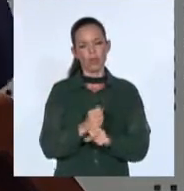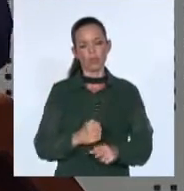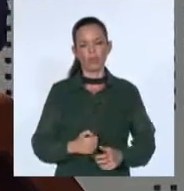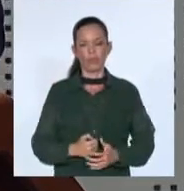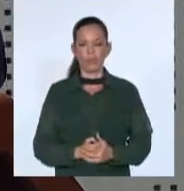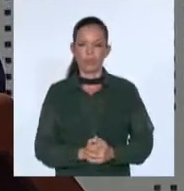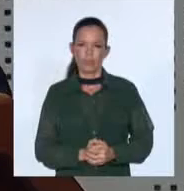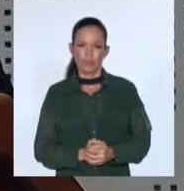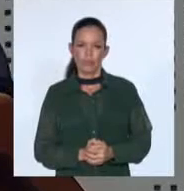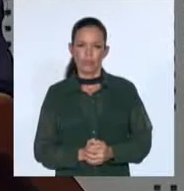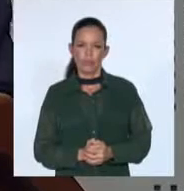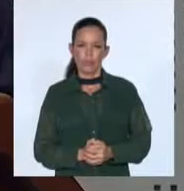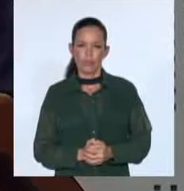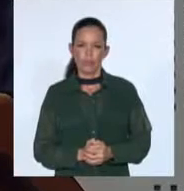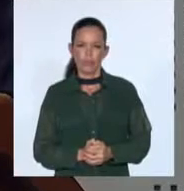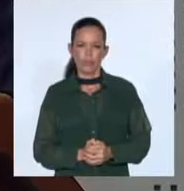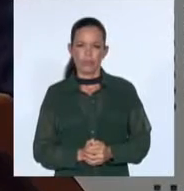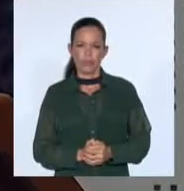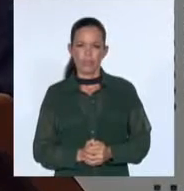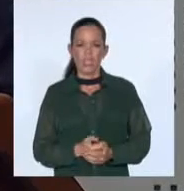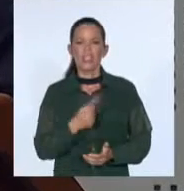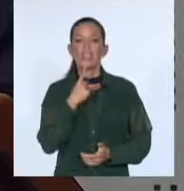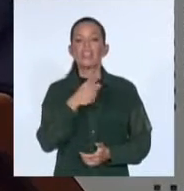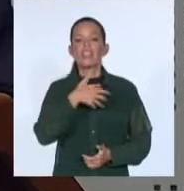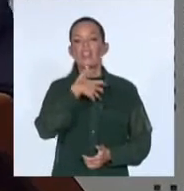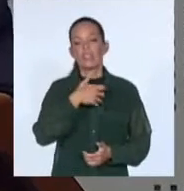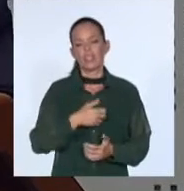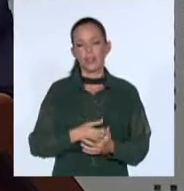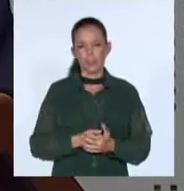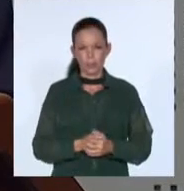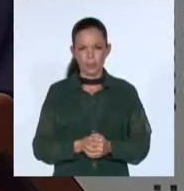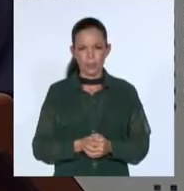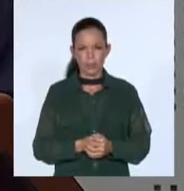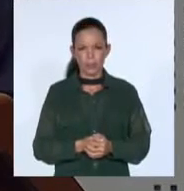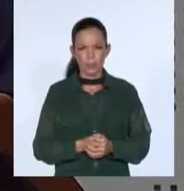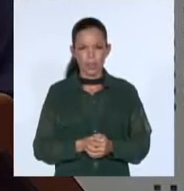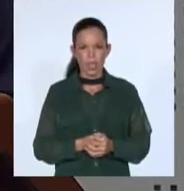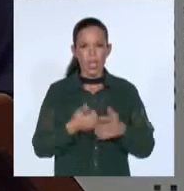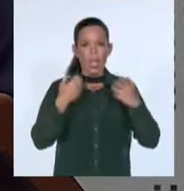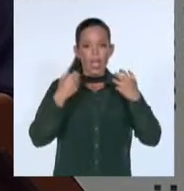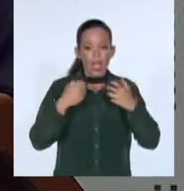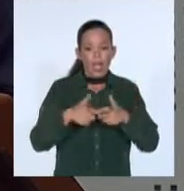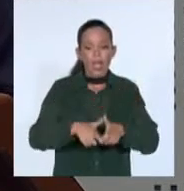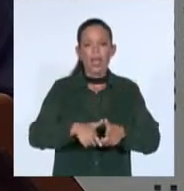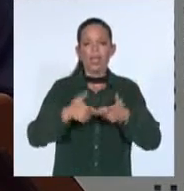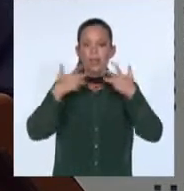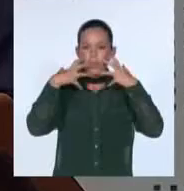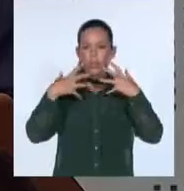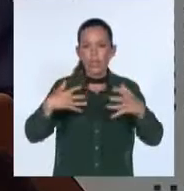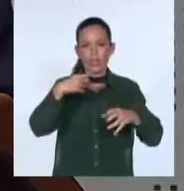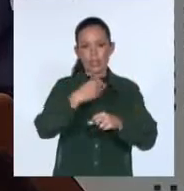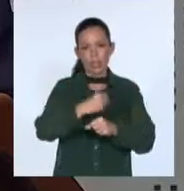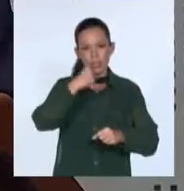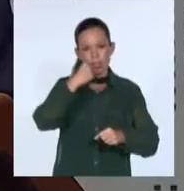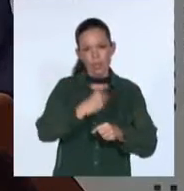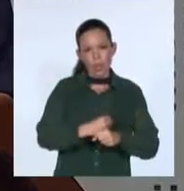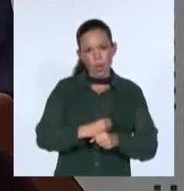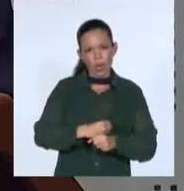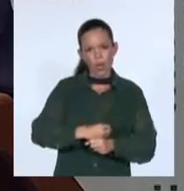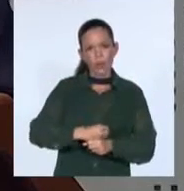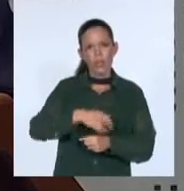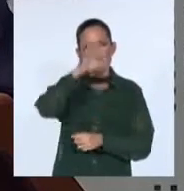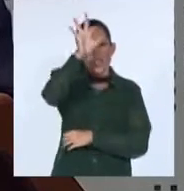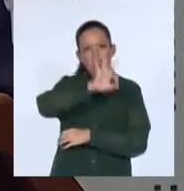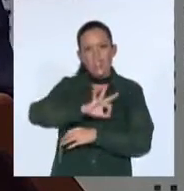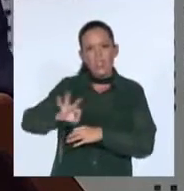Las grandes obras, dijo Fidel, las diseñan los ingenieros,